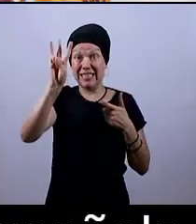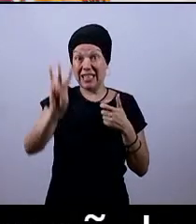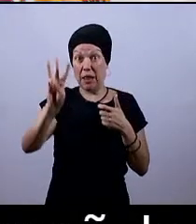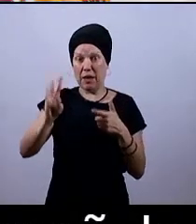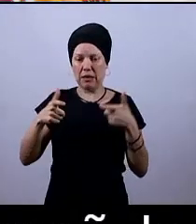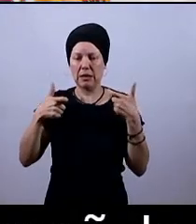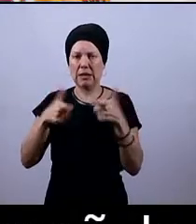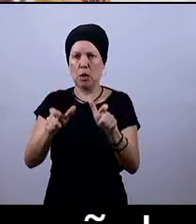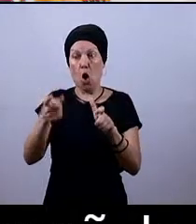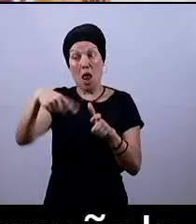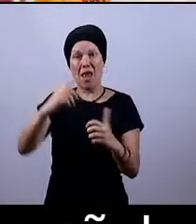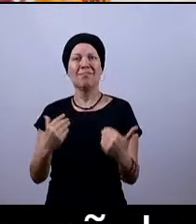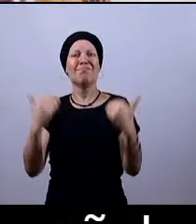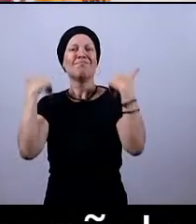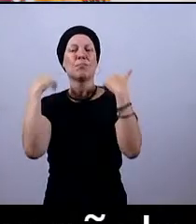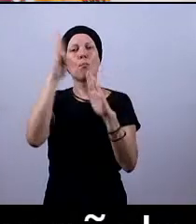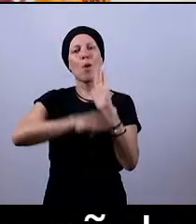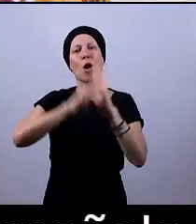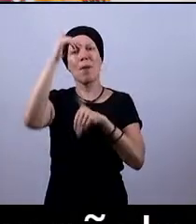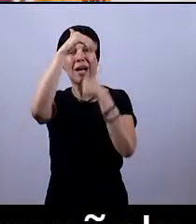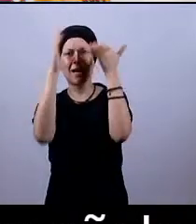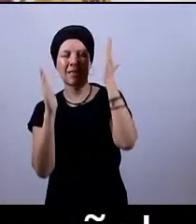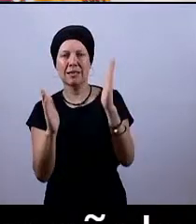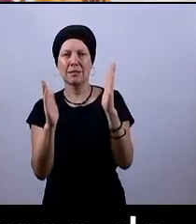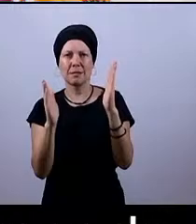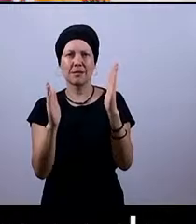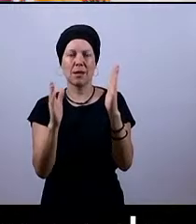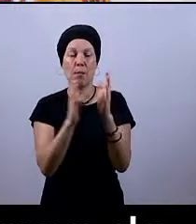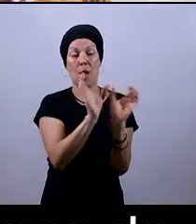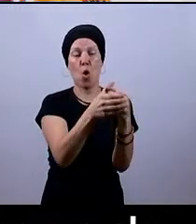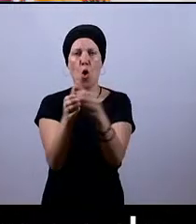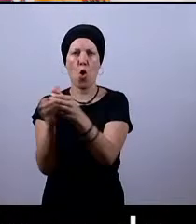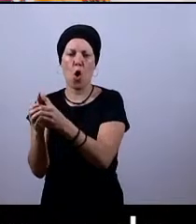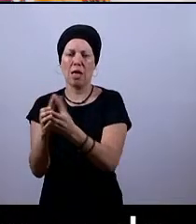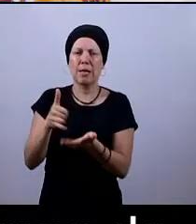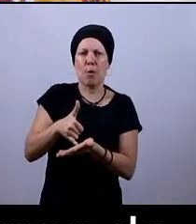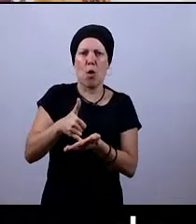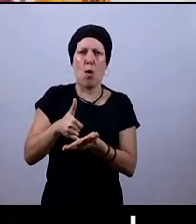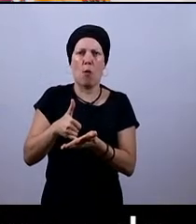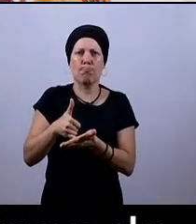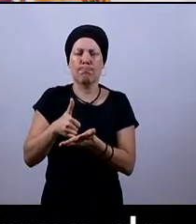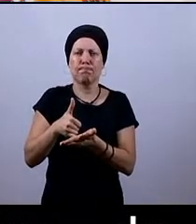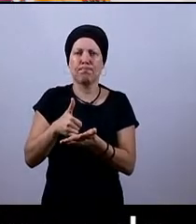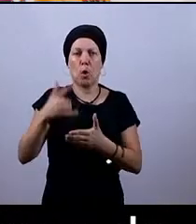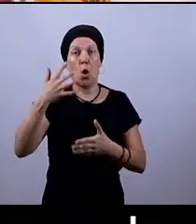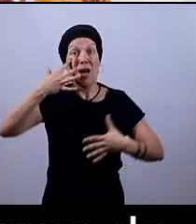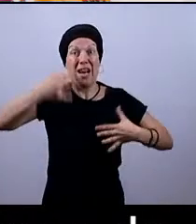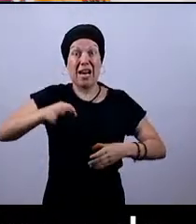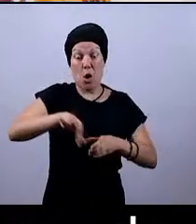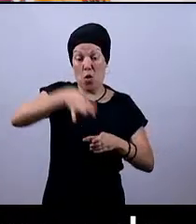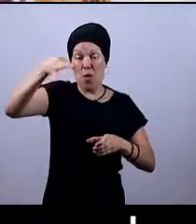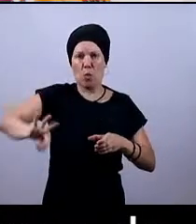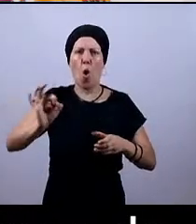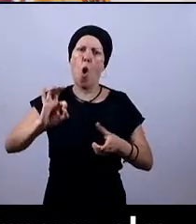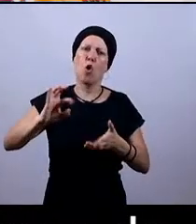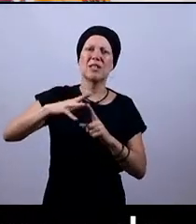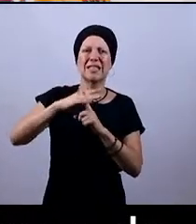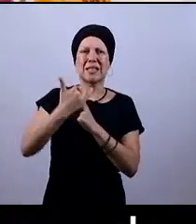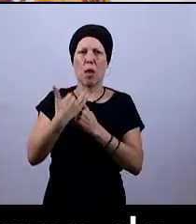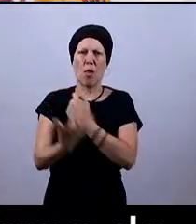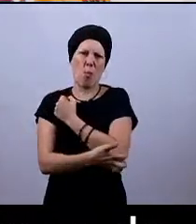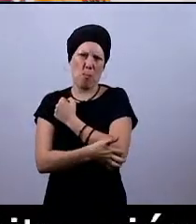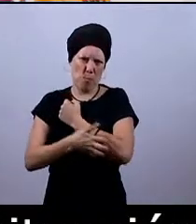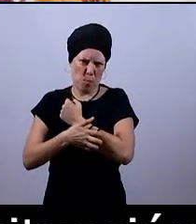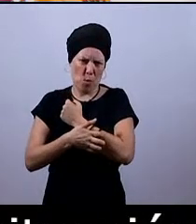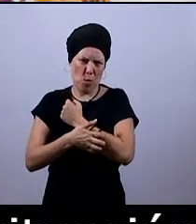que desarrollen programas de atención a colectivos vulnerables en riesgo de exclusión o en situación de